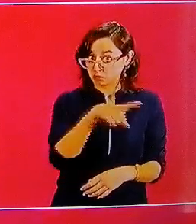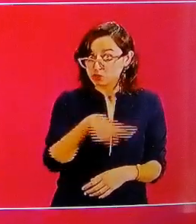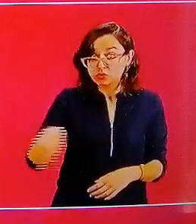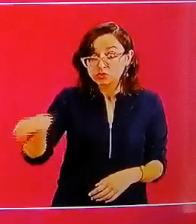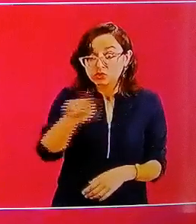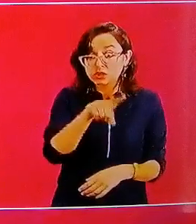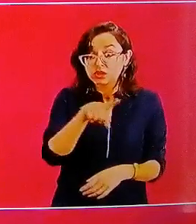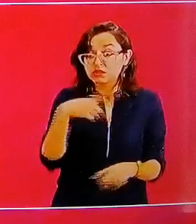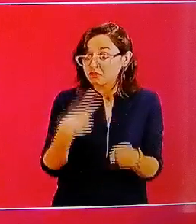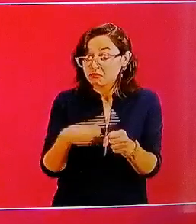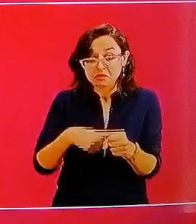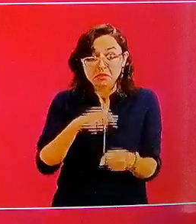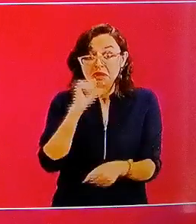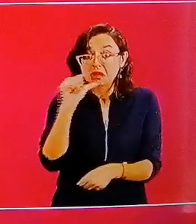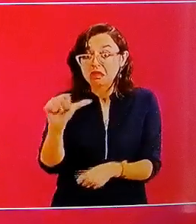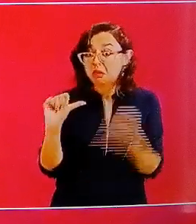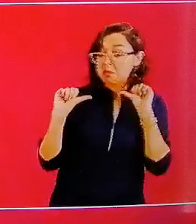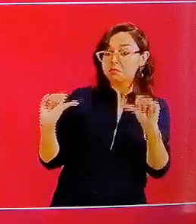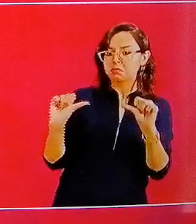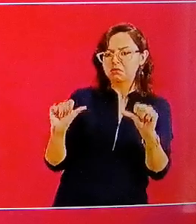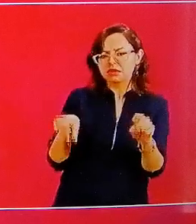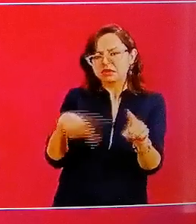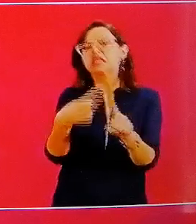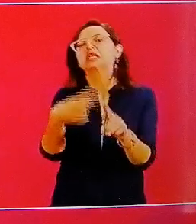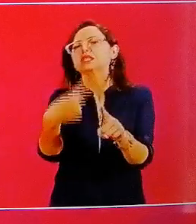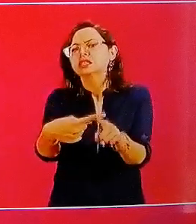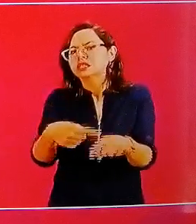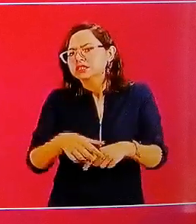de enfermarse?